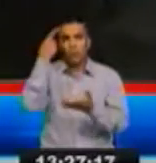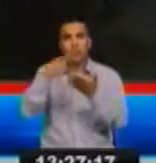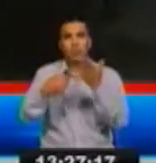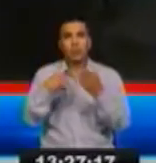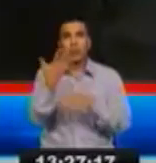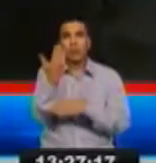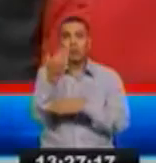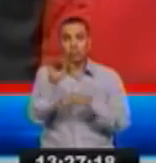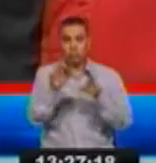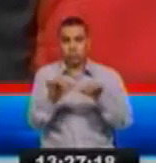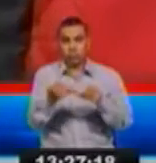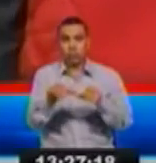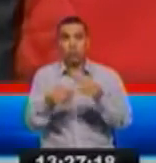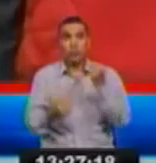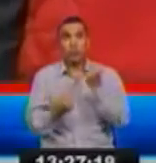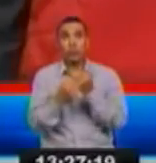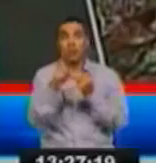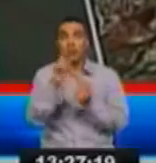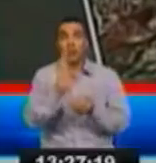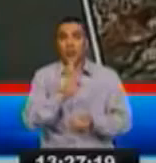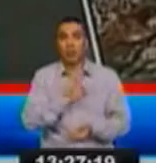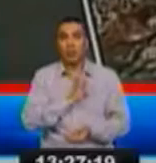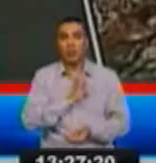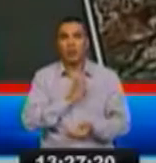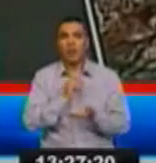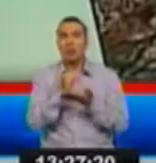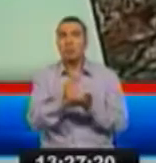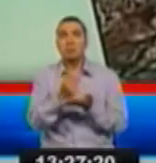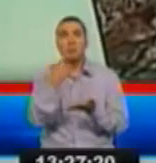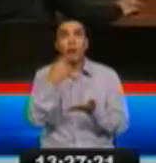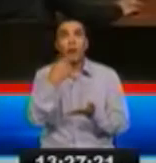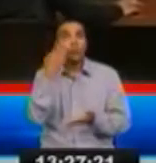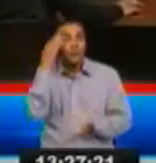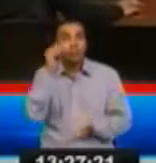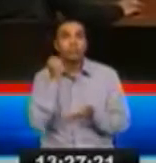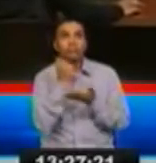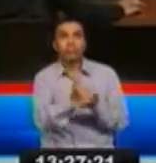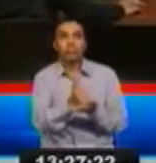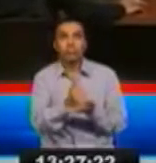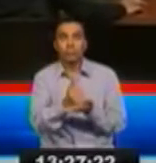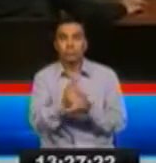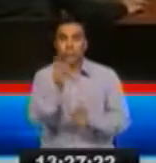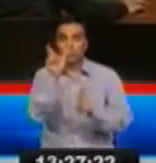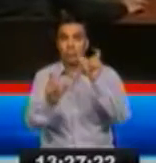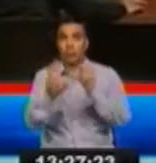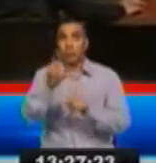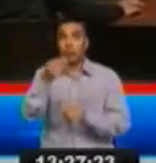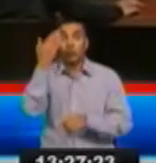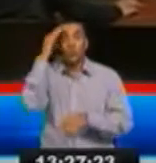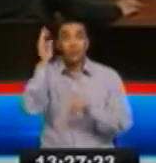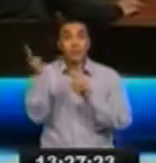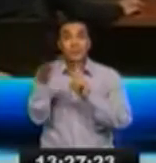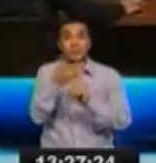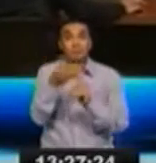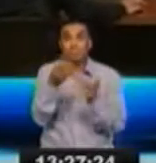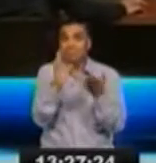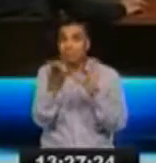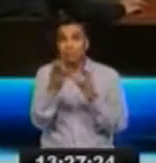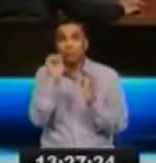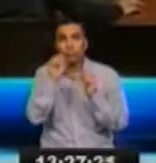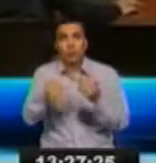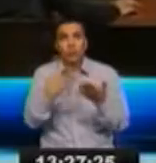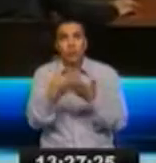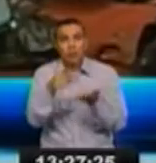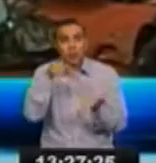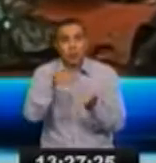15 computadoras y el apoyo de un técnico que brinda asesoramiento al usuario. Para que las personas que no manejan internet puedan hacer el